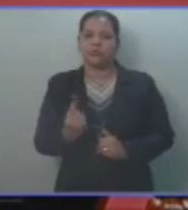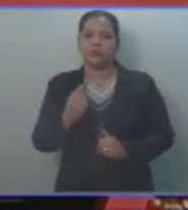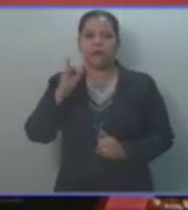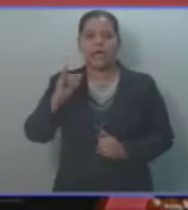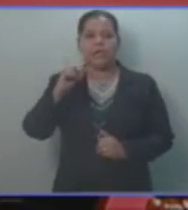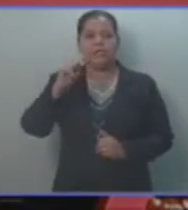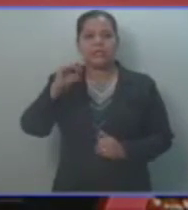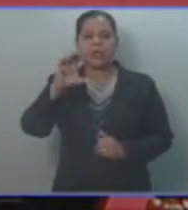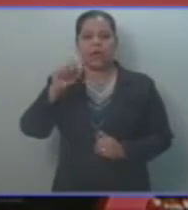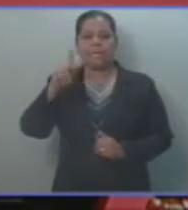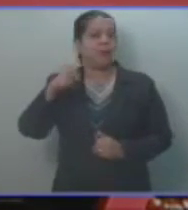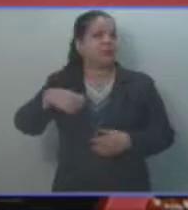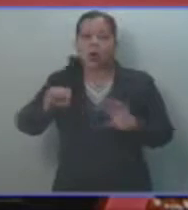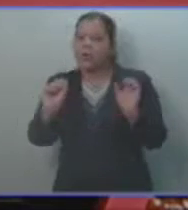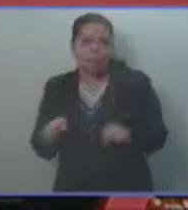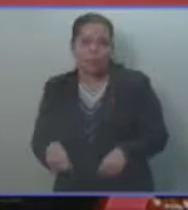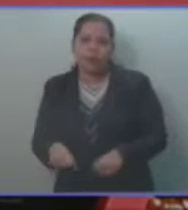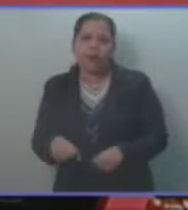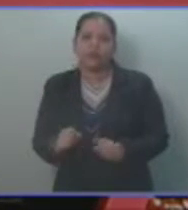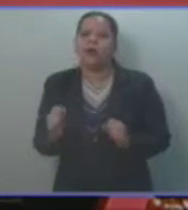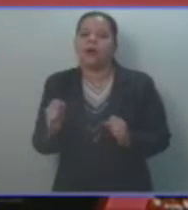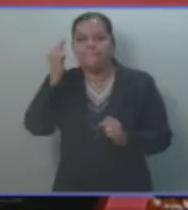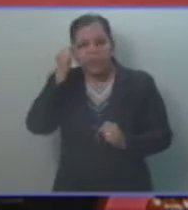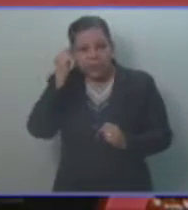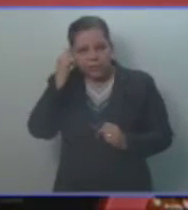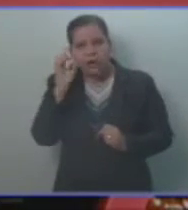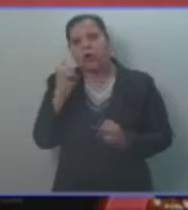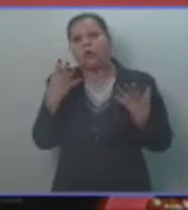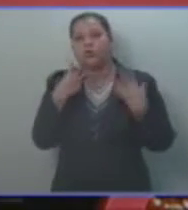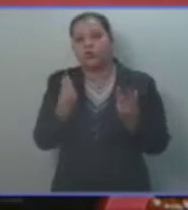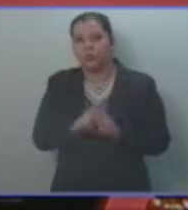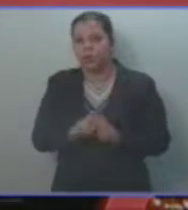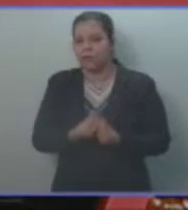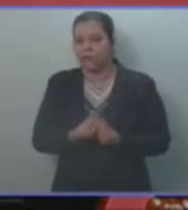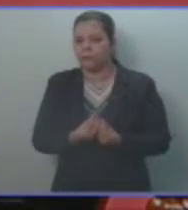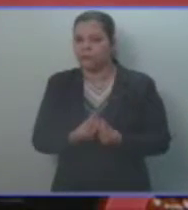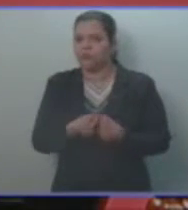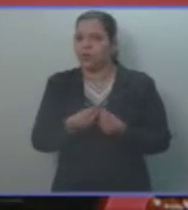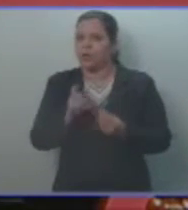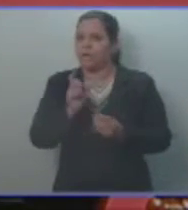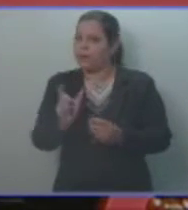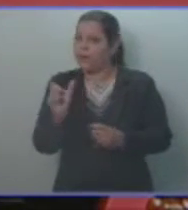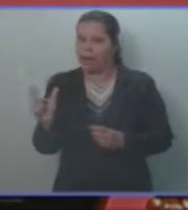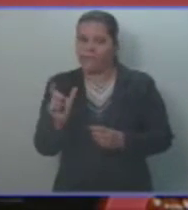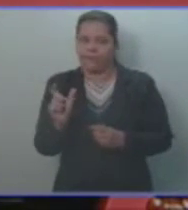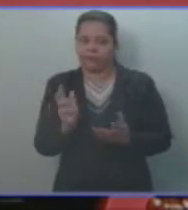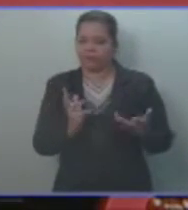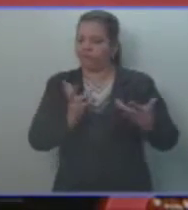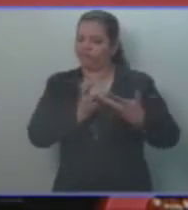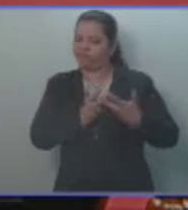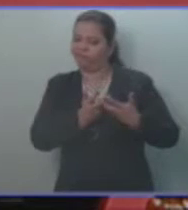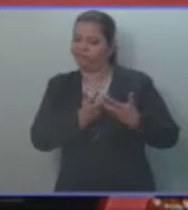físicas, mentales o sociales, términos que no cumplen con lo establecido por la